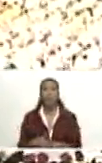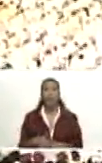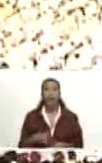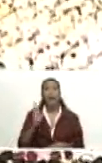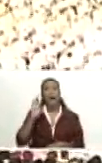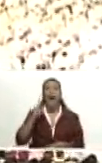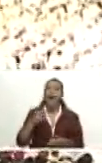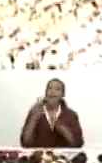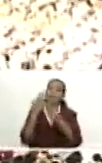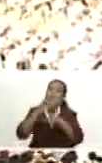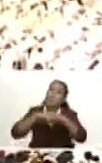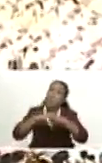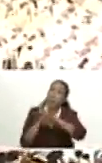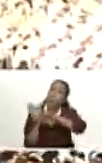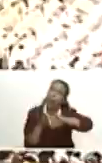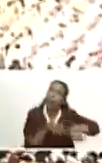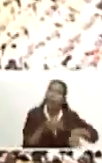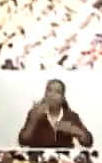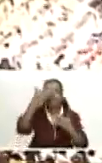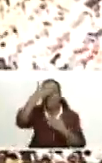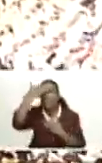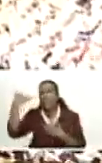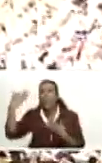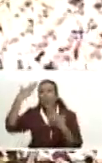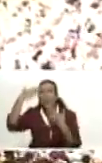y licenciados, me dicen acá,